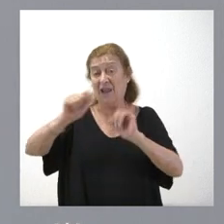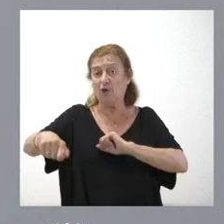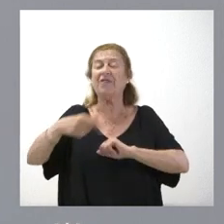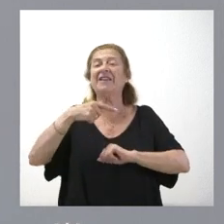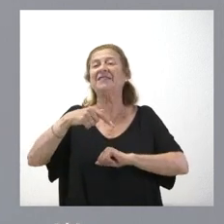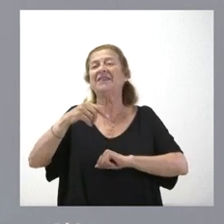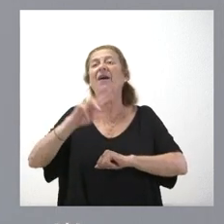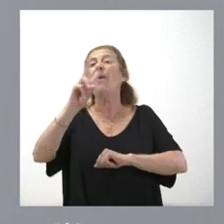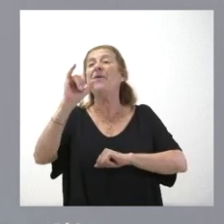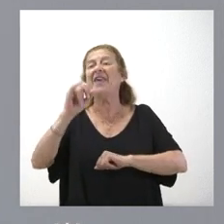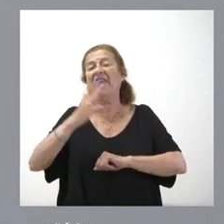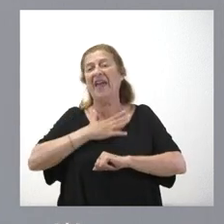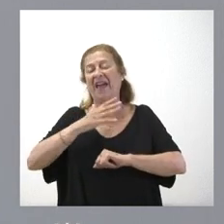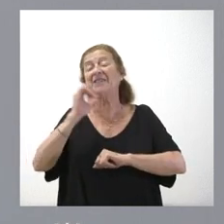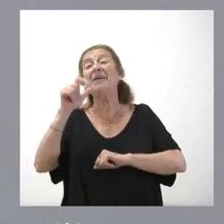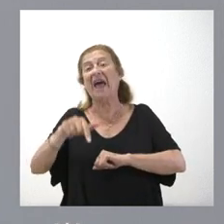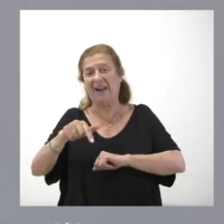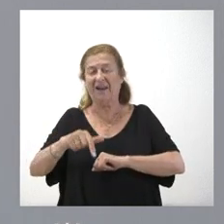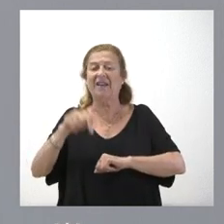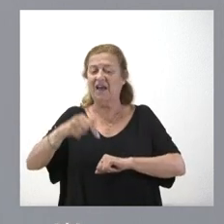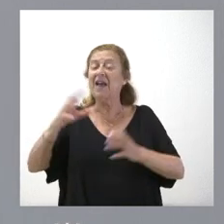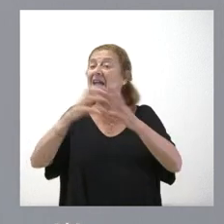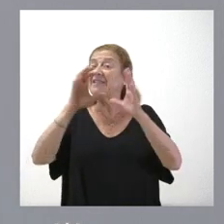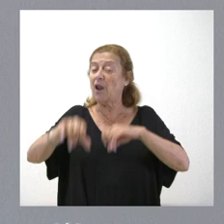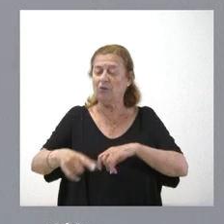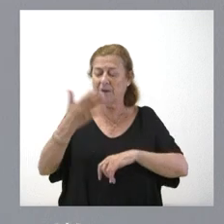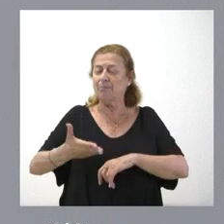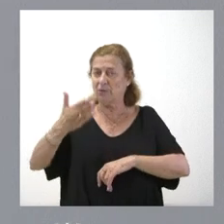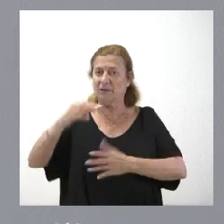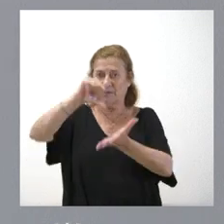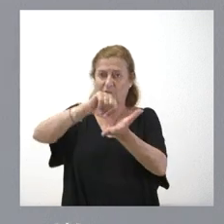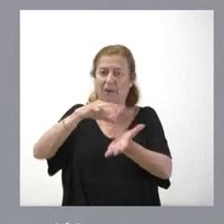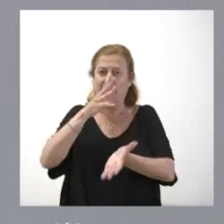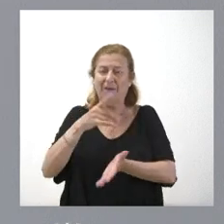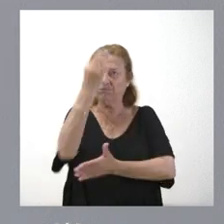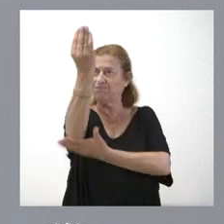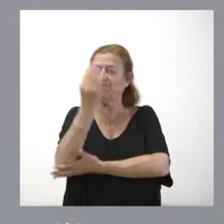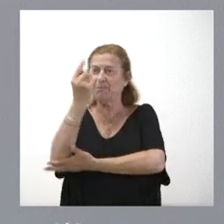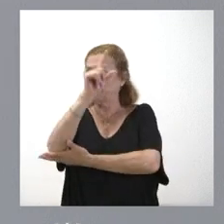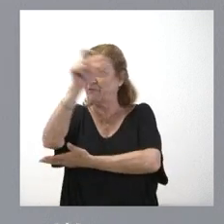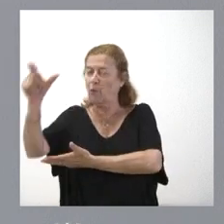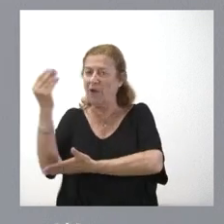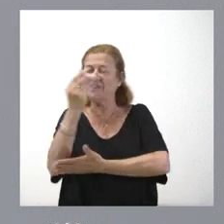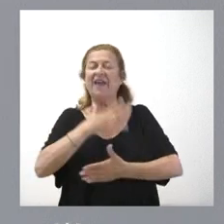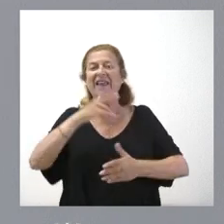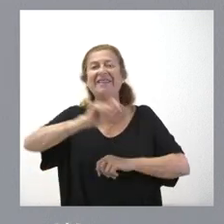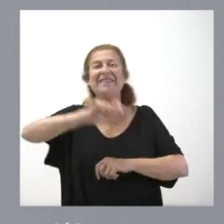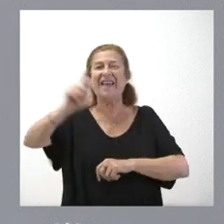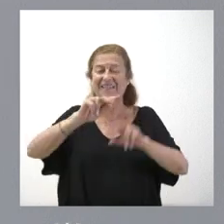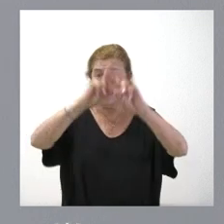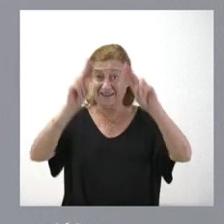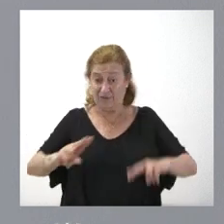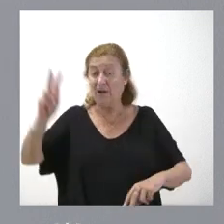edición Castilla León se convierte ti un importante lugar de referencia para un buen número de figuras del tenis internacional en estos campeonatos